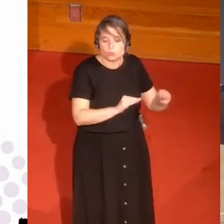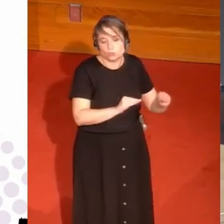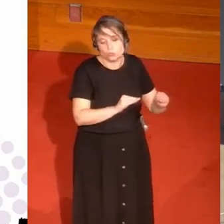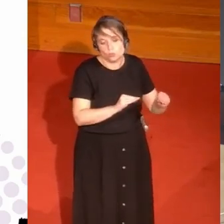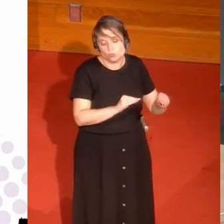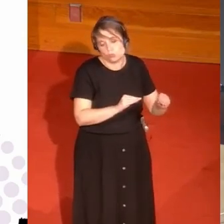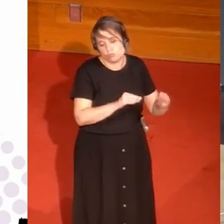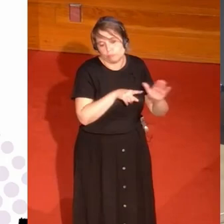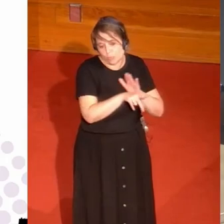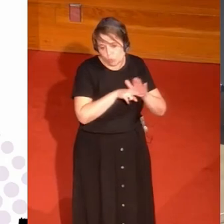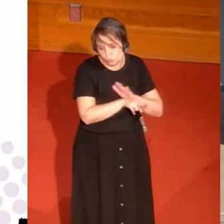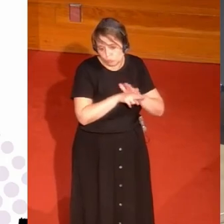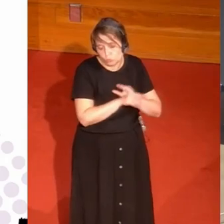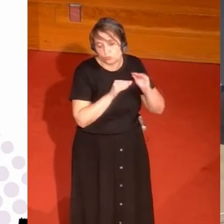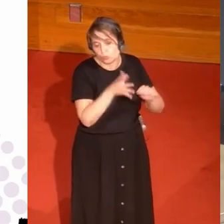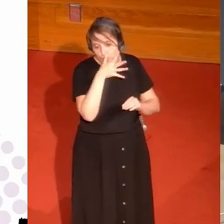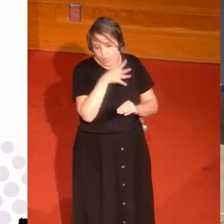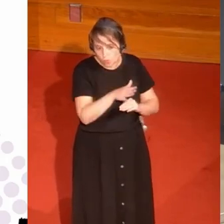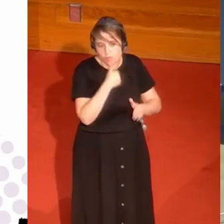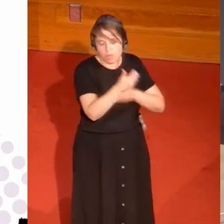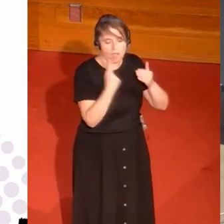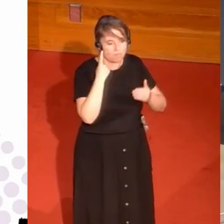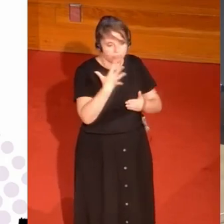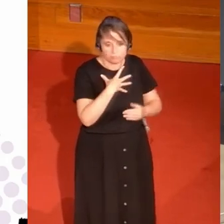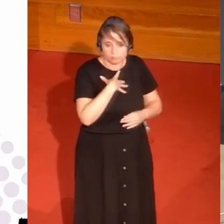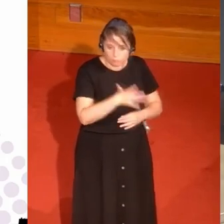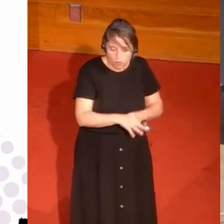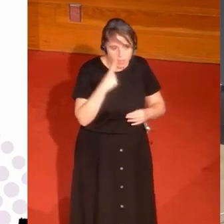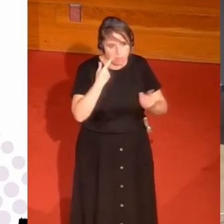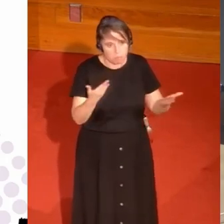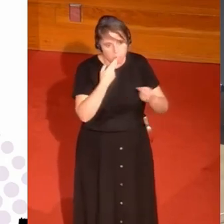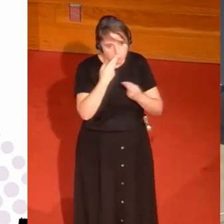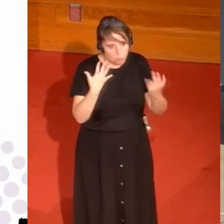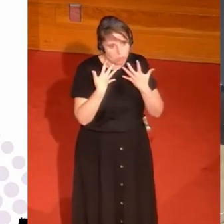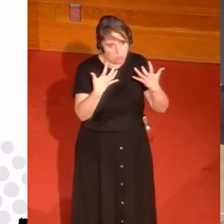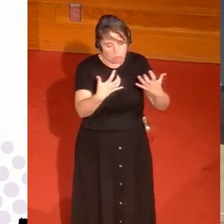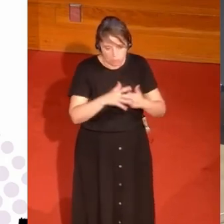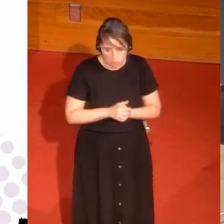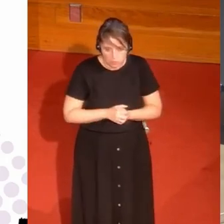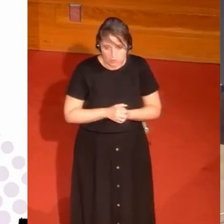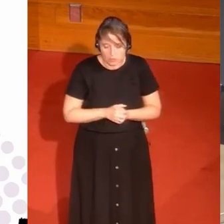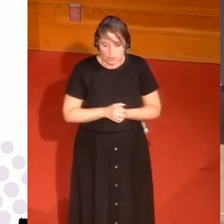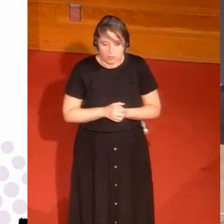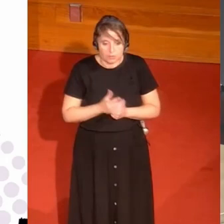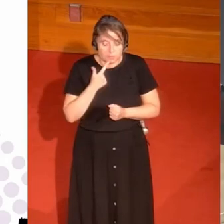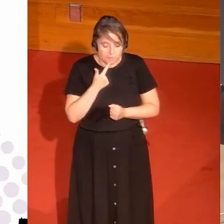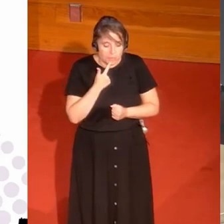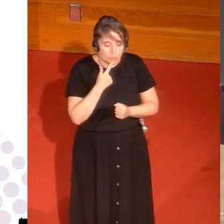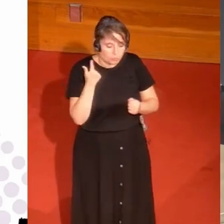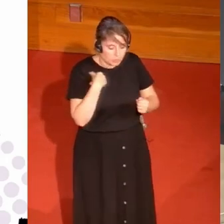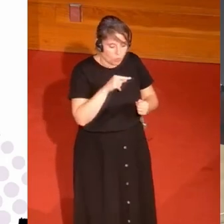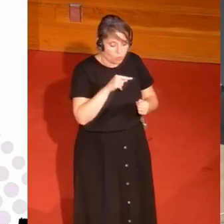y hace que esta denuncia eh salga no O sea hay una hay una hay una una plantilla bastante